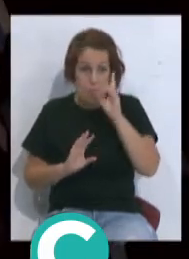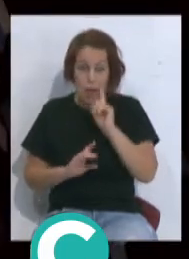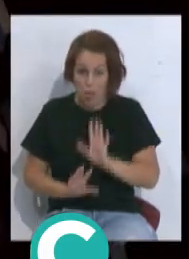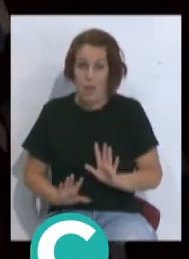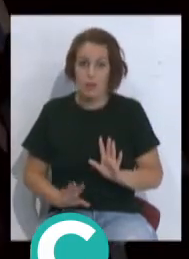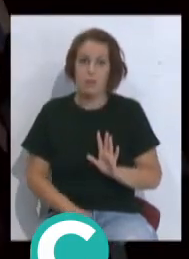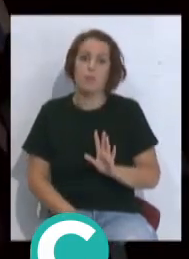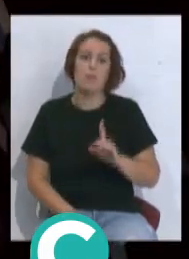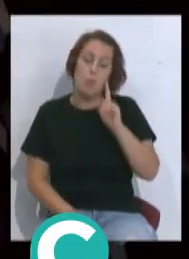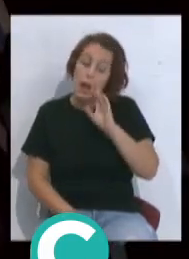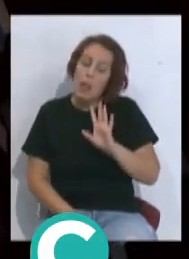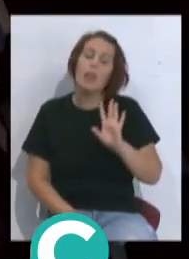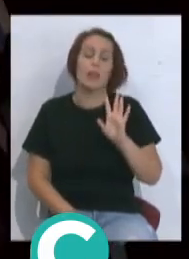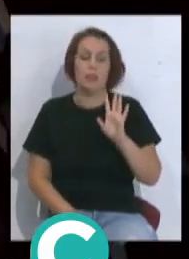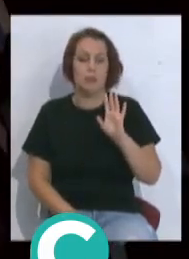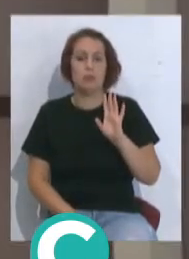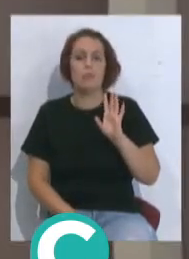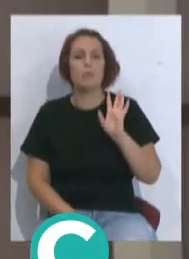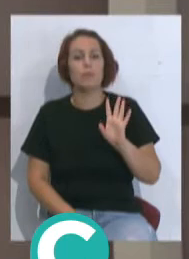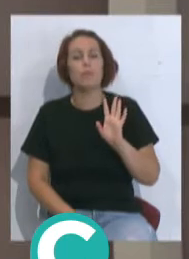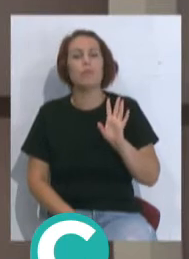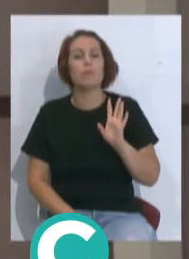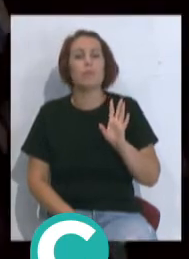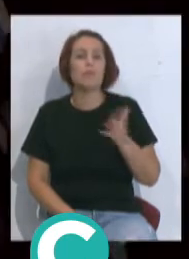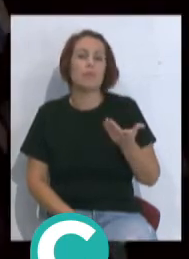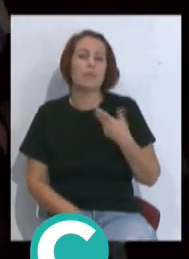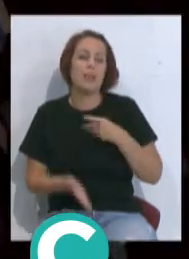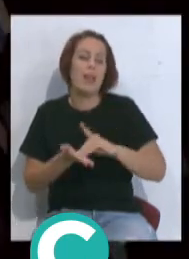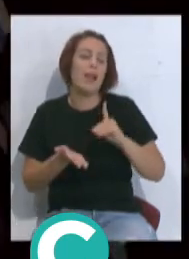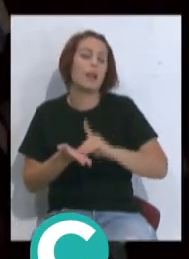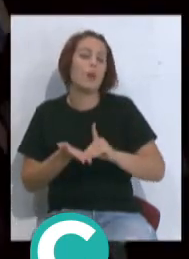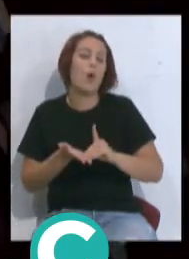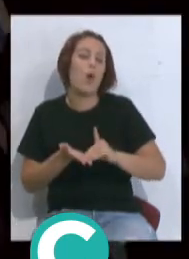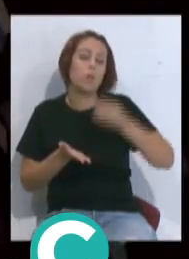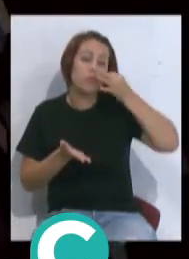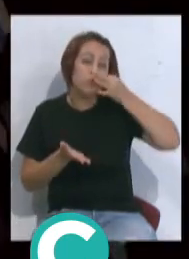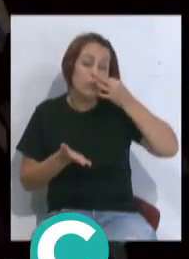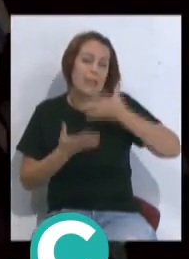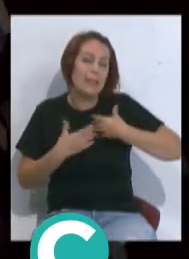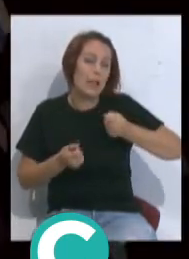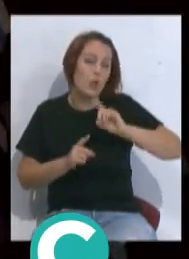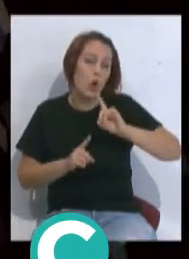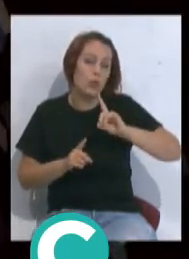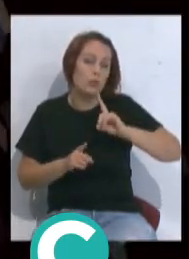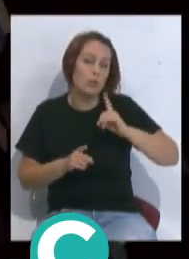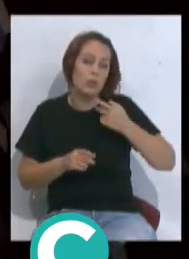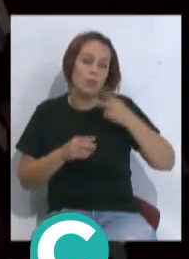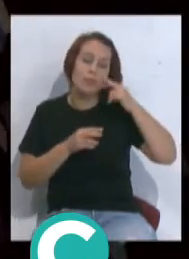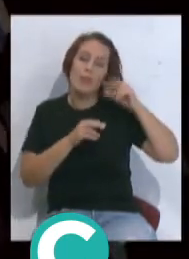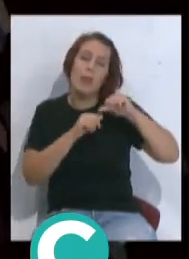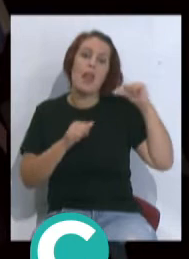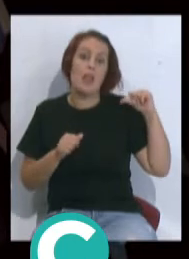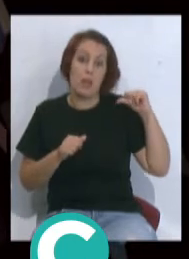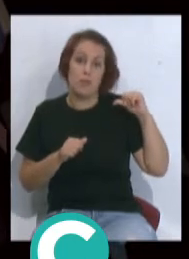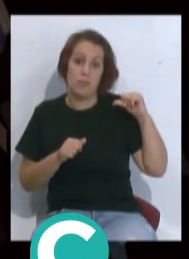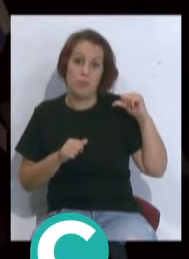En claro, teoría, claro, mismo, claro. En teoría, claro. Pero, mismo, claro, pero basado en... no en datos fiables sanitarios, basado en una experiencia que puede